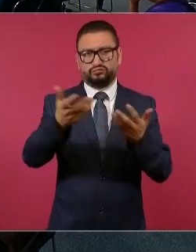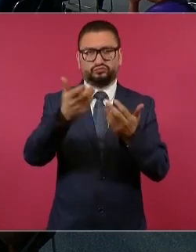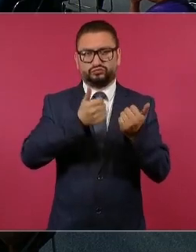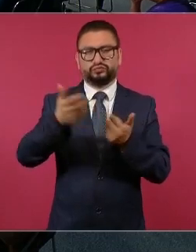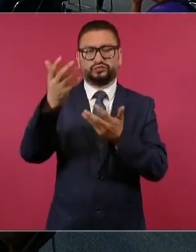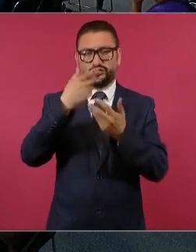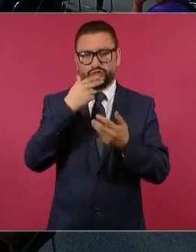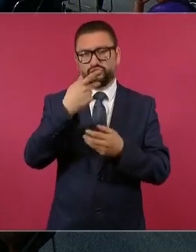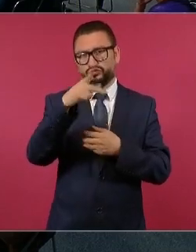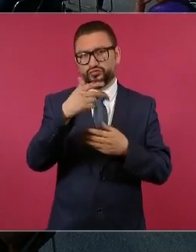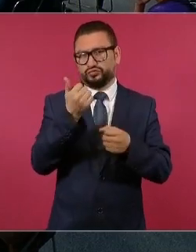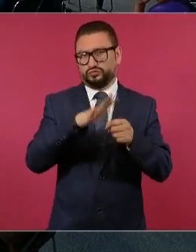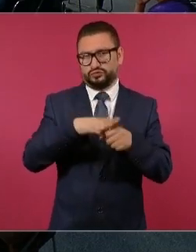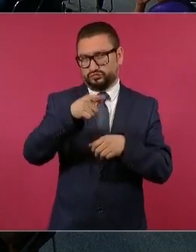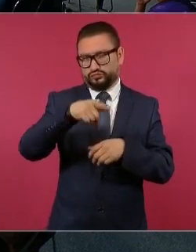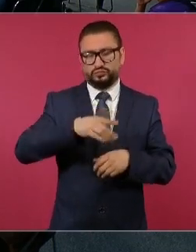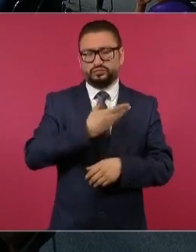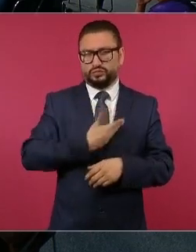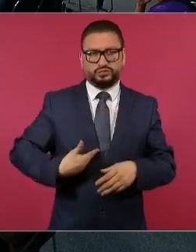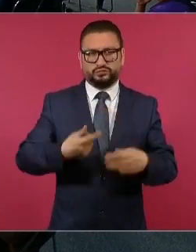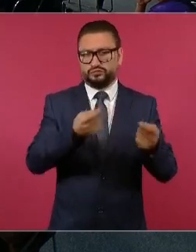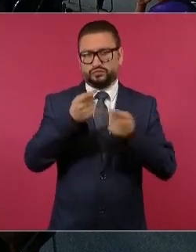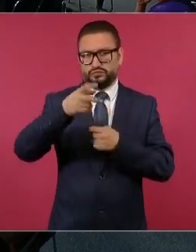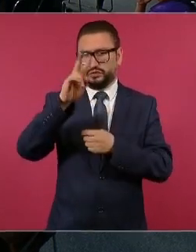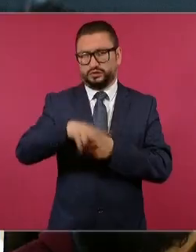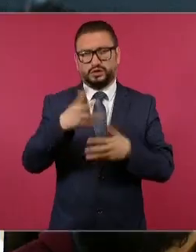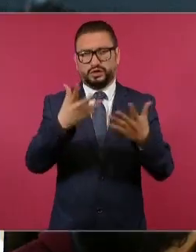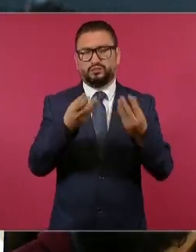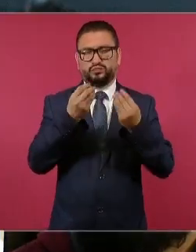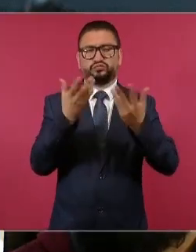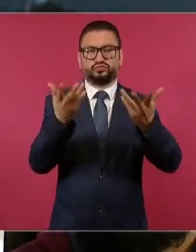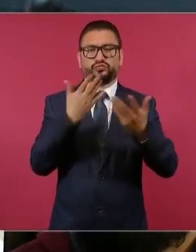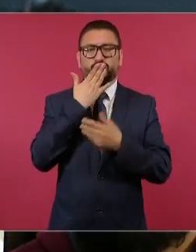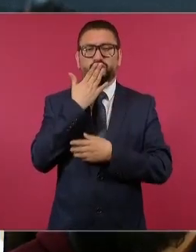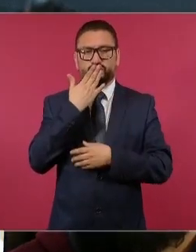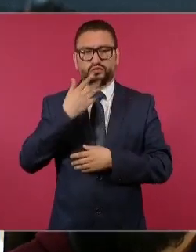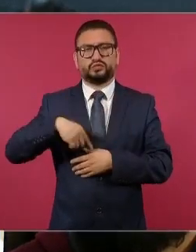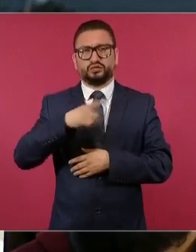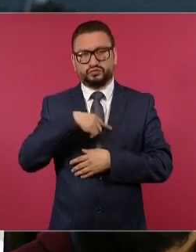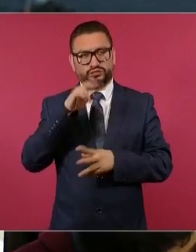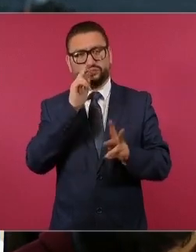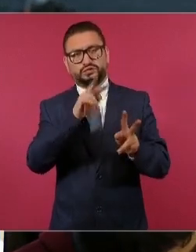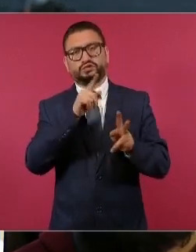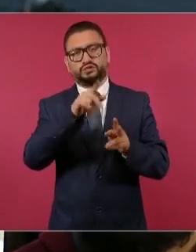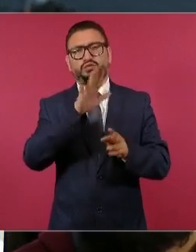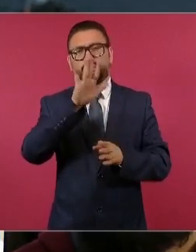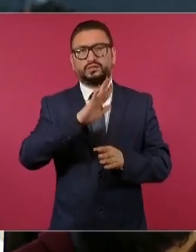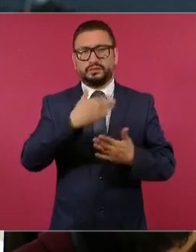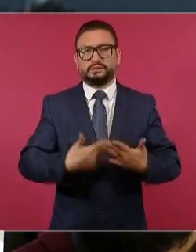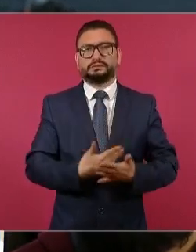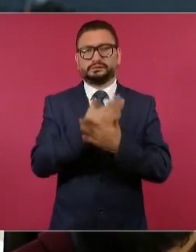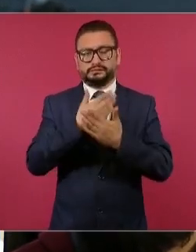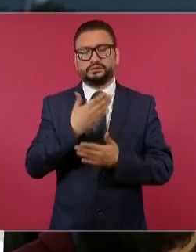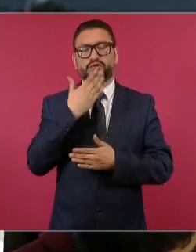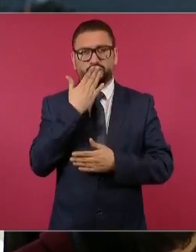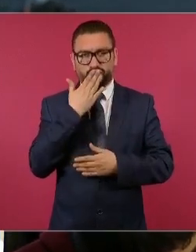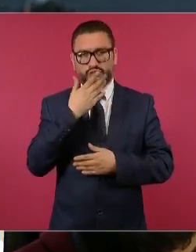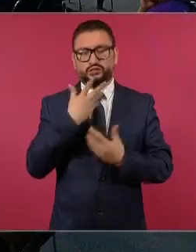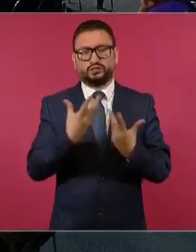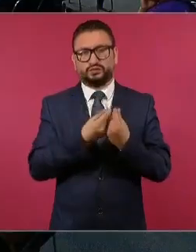a lo largo de su administración. La verdad es que usted ha hecho tanto por Sonora que nosotros ya lo vemos como sonorense, es nuestro